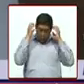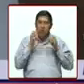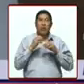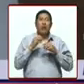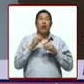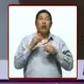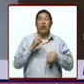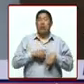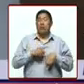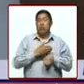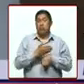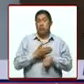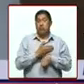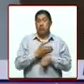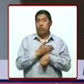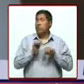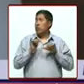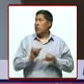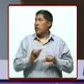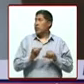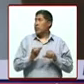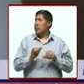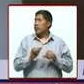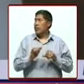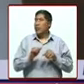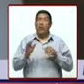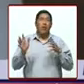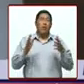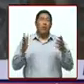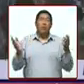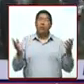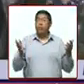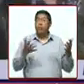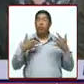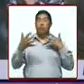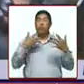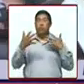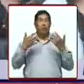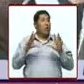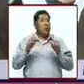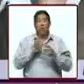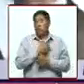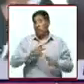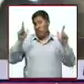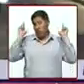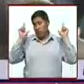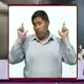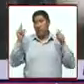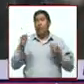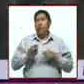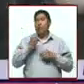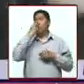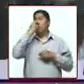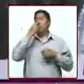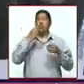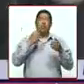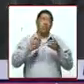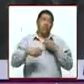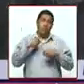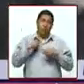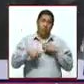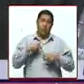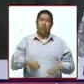Evitemos el tiempo prolongado de estancia al aire libre, que no es un aire libre, entre comillas, sino es un aire contaminado.